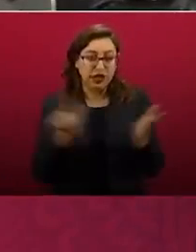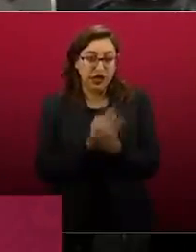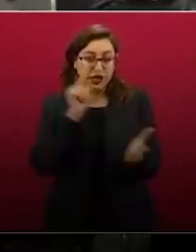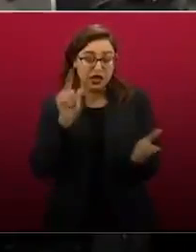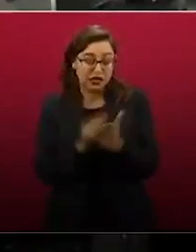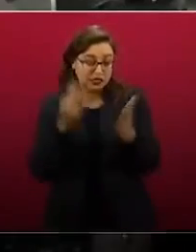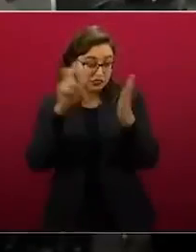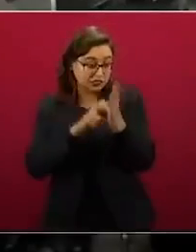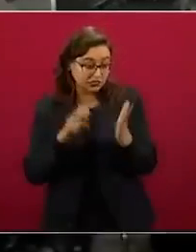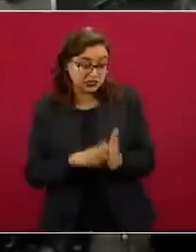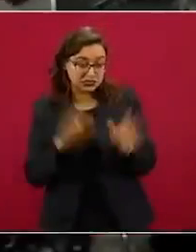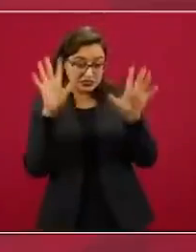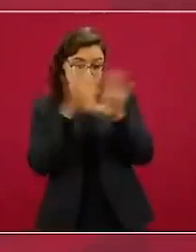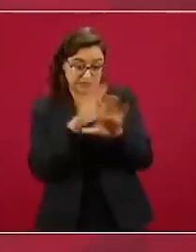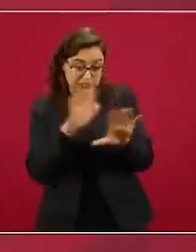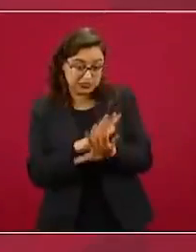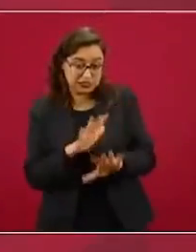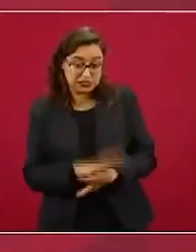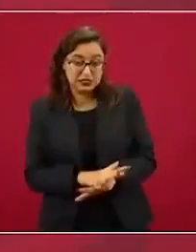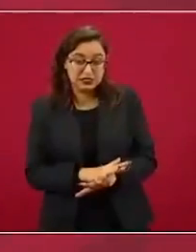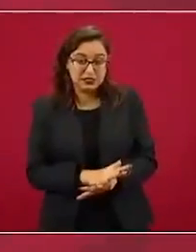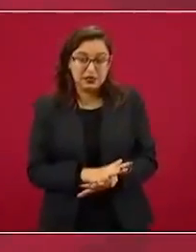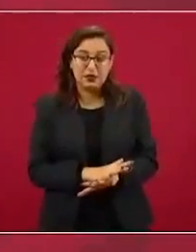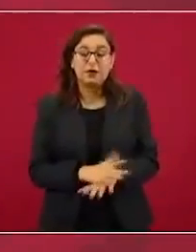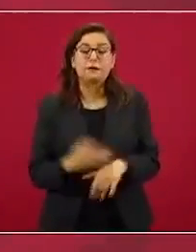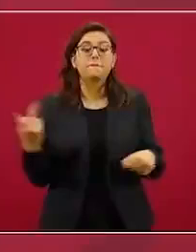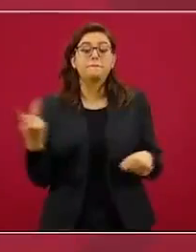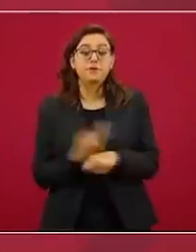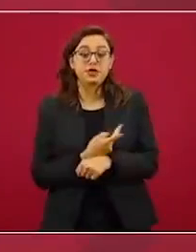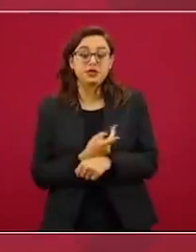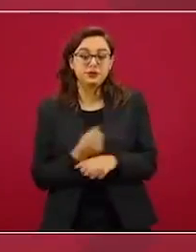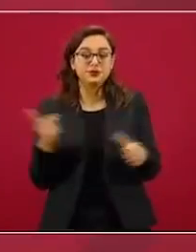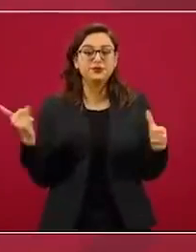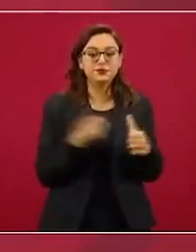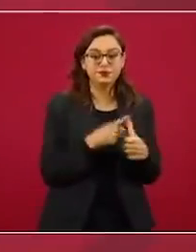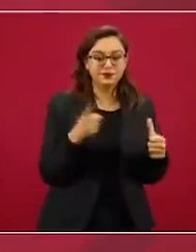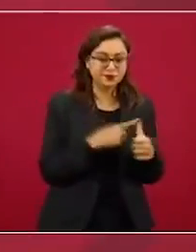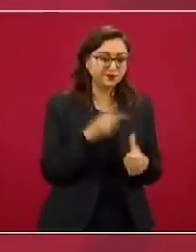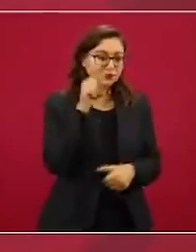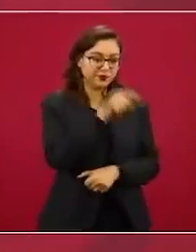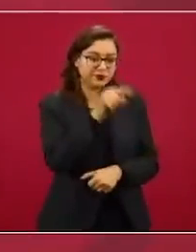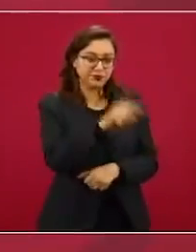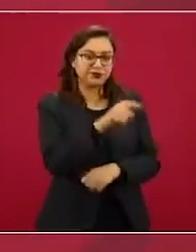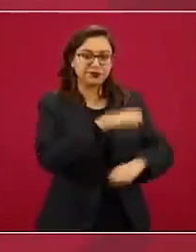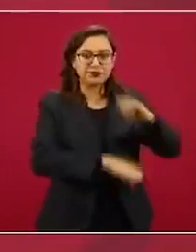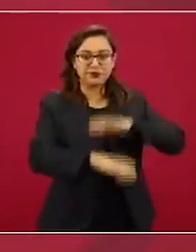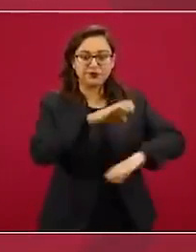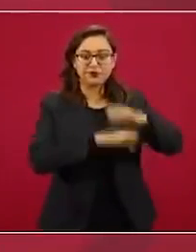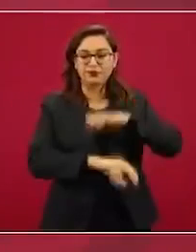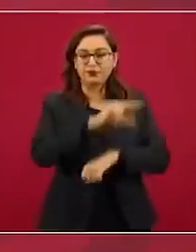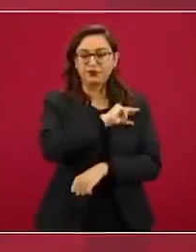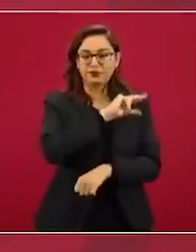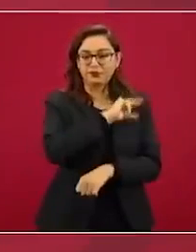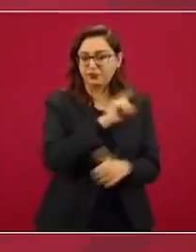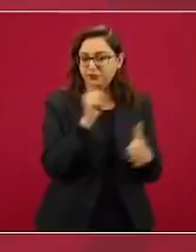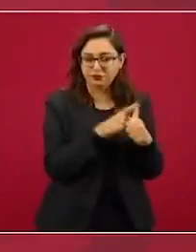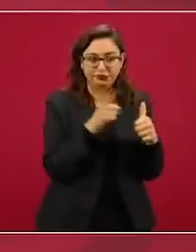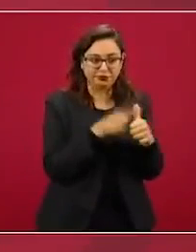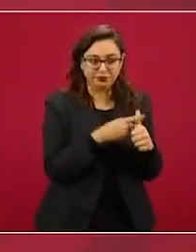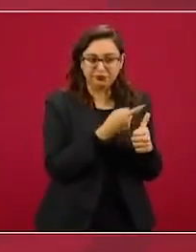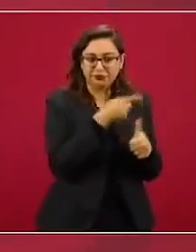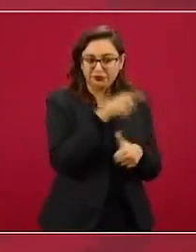ley, se les dio preferencia a esas plantas de generación